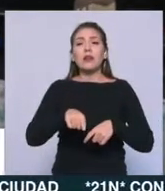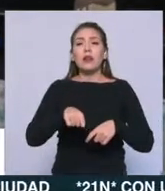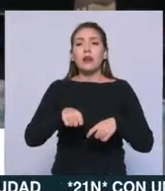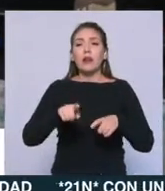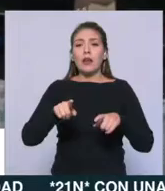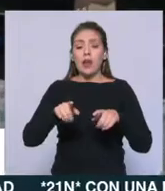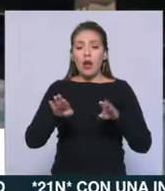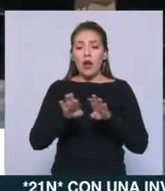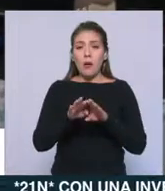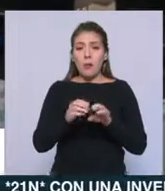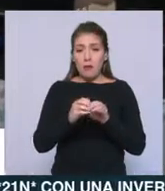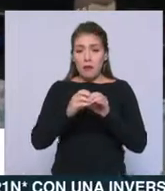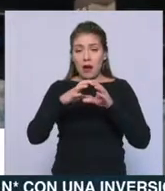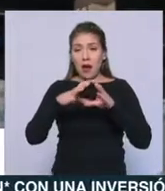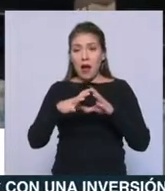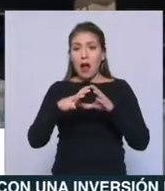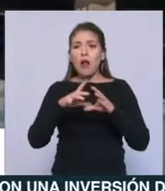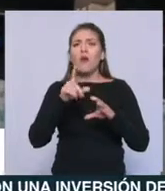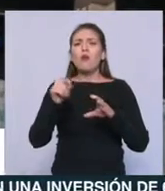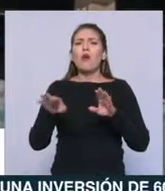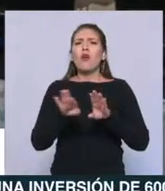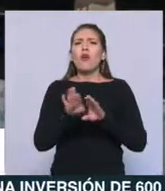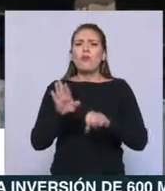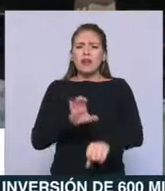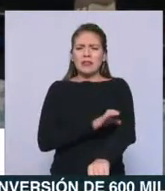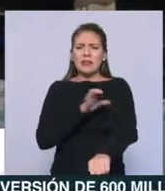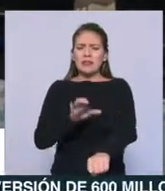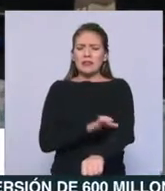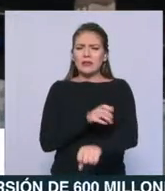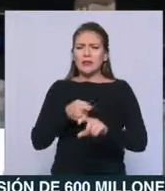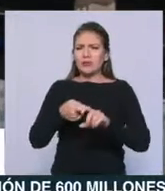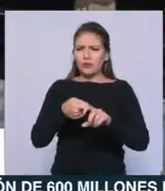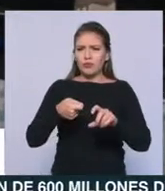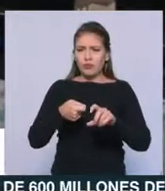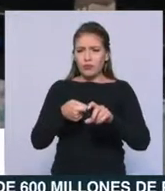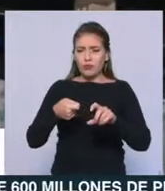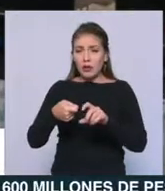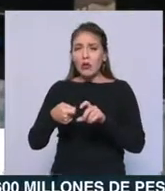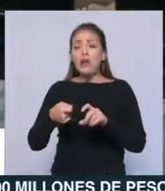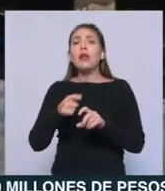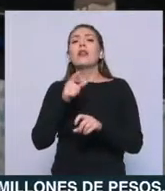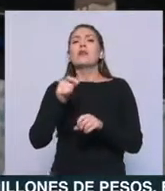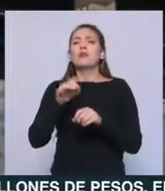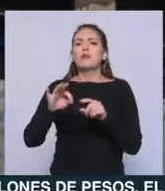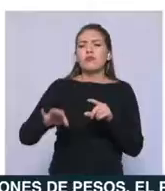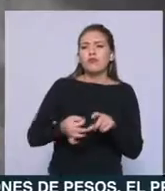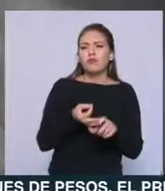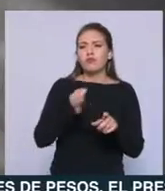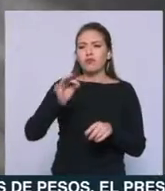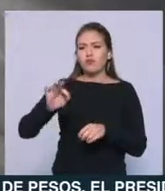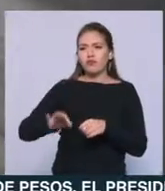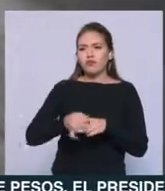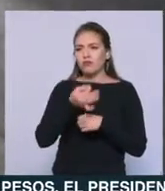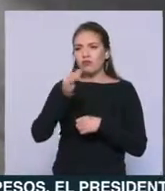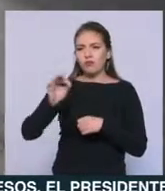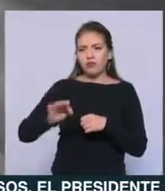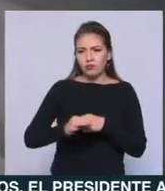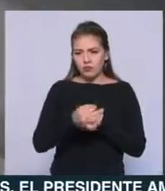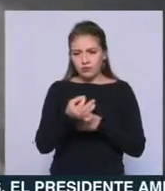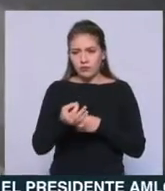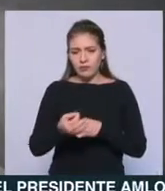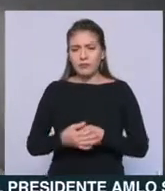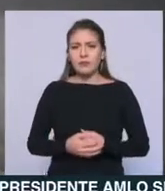me mete como toques. Y luego el doctor enseguida me cose. Y así. A pesar de que no